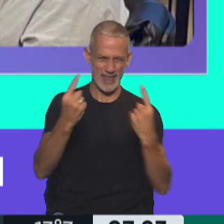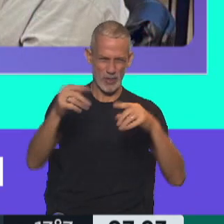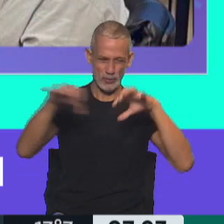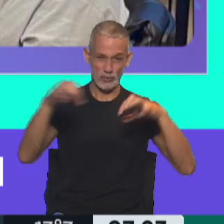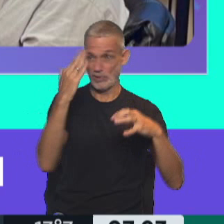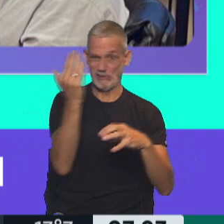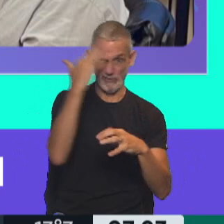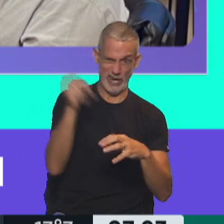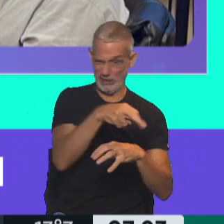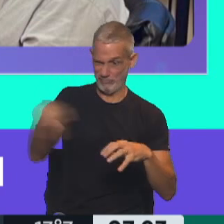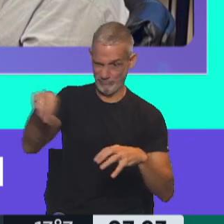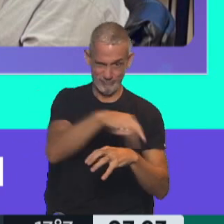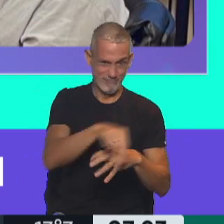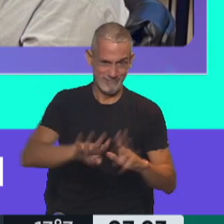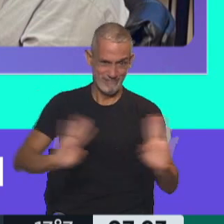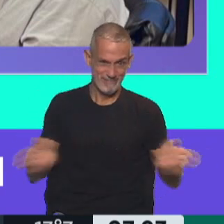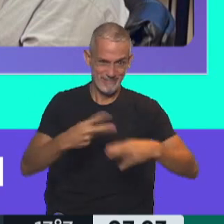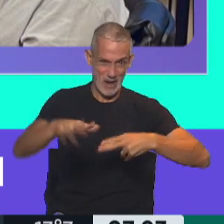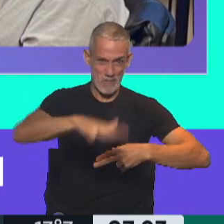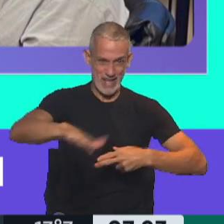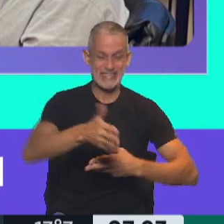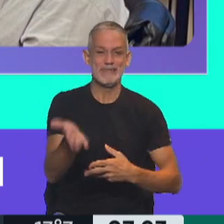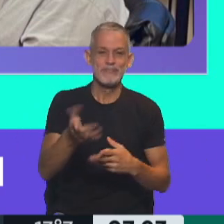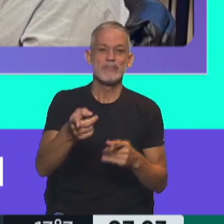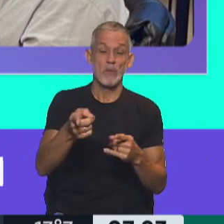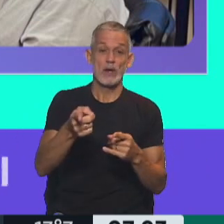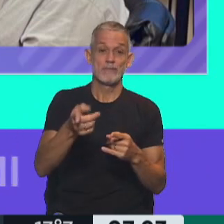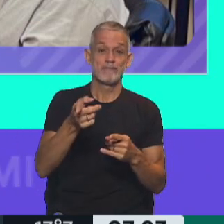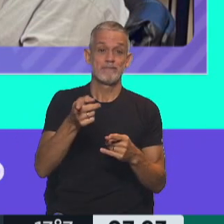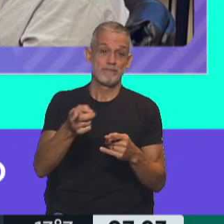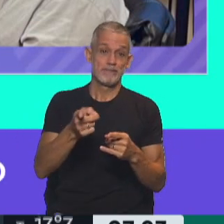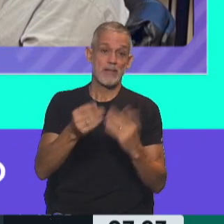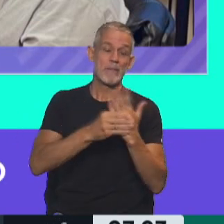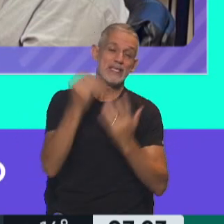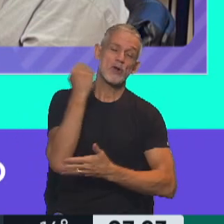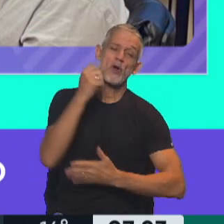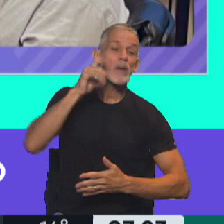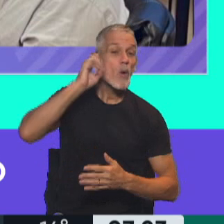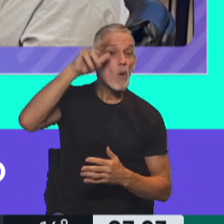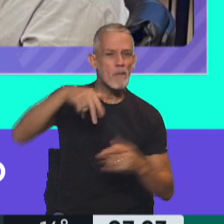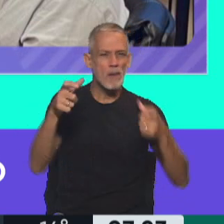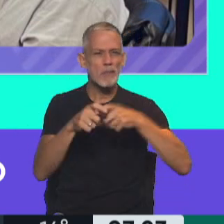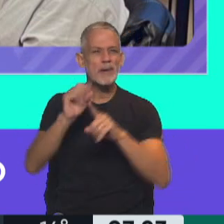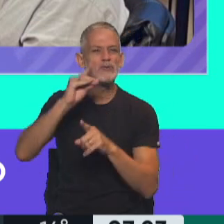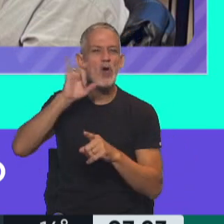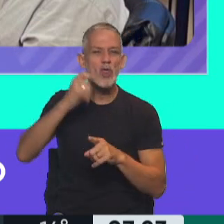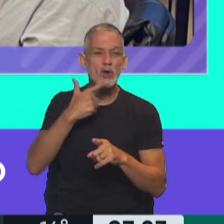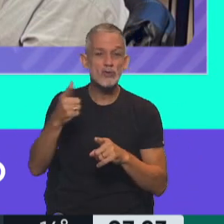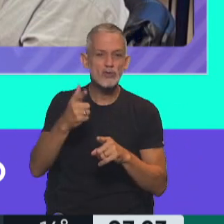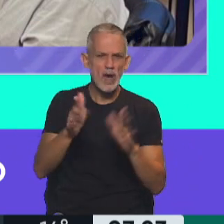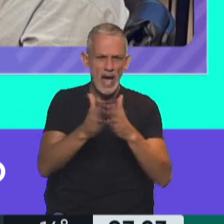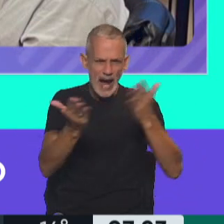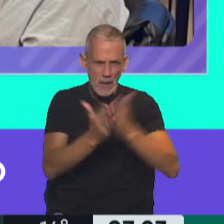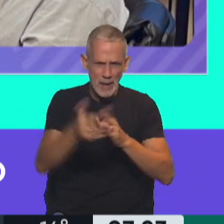otro, cruzando ahí la calle. Y bueno, como te decía, Martín Guzmán junto a Sergio Chodos, varias carpetas ahí